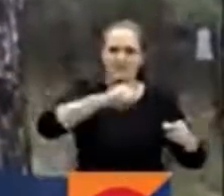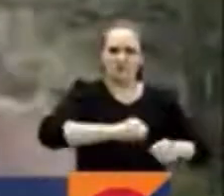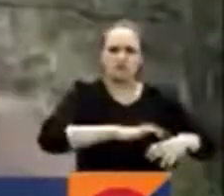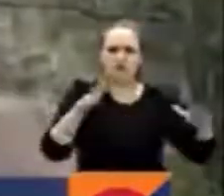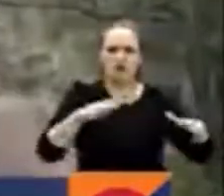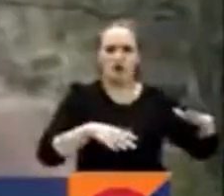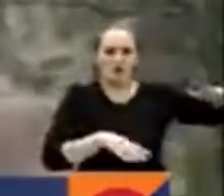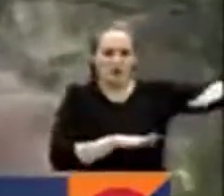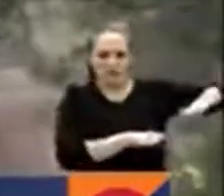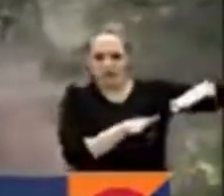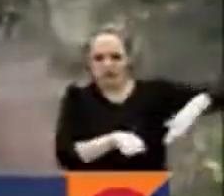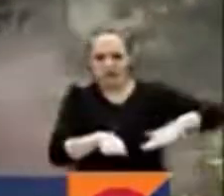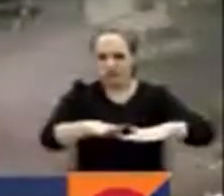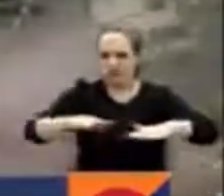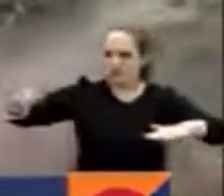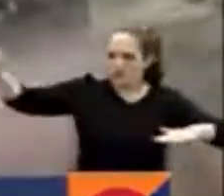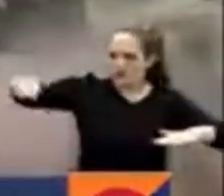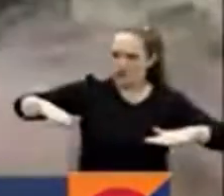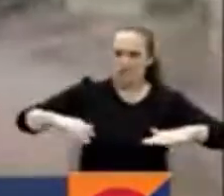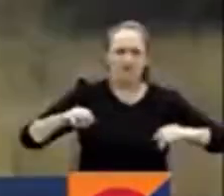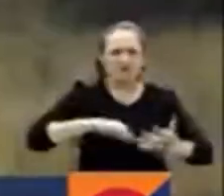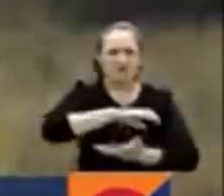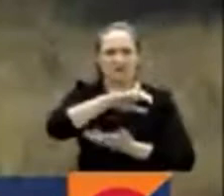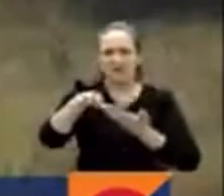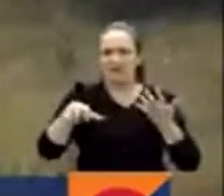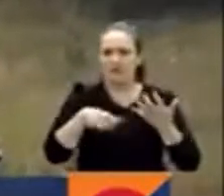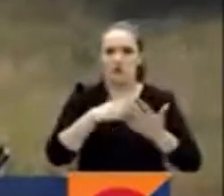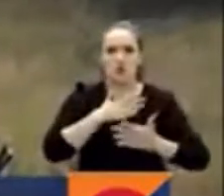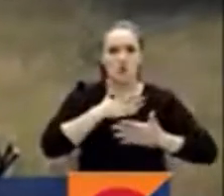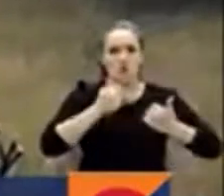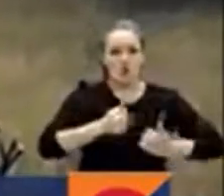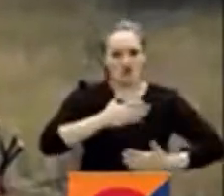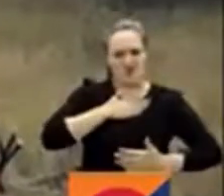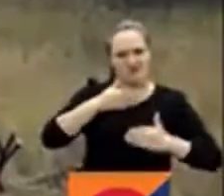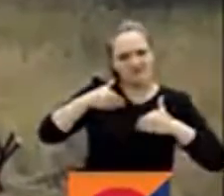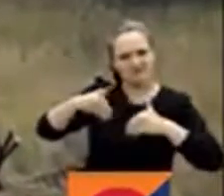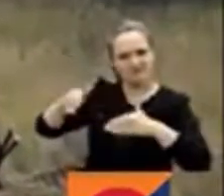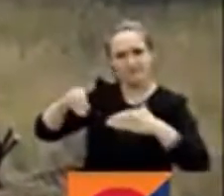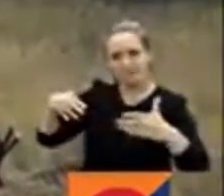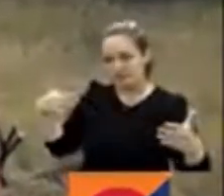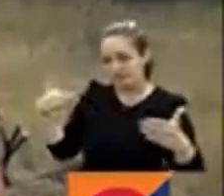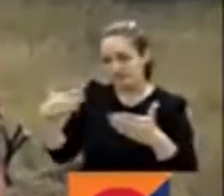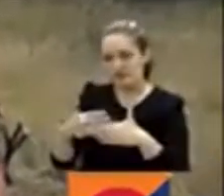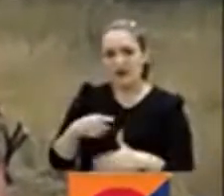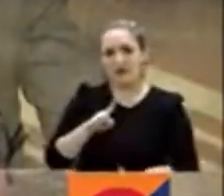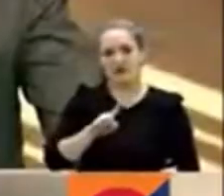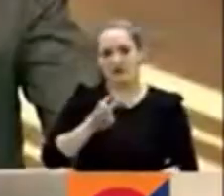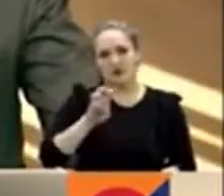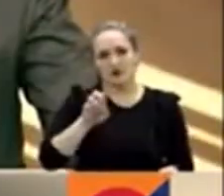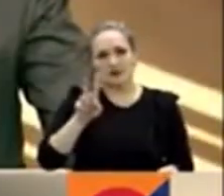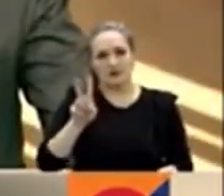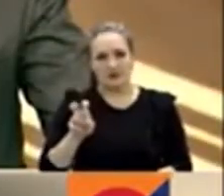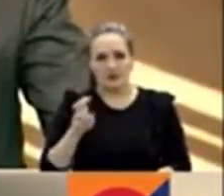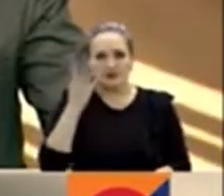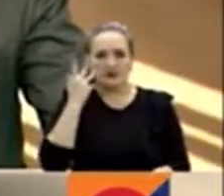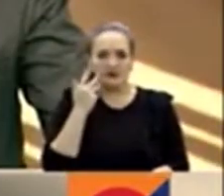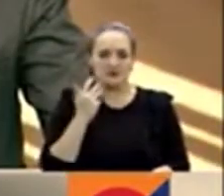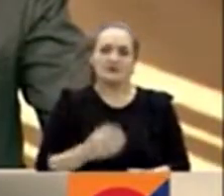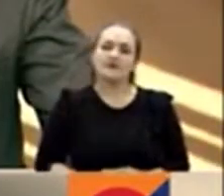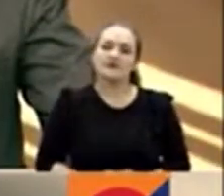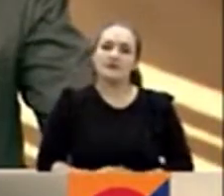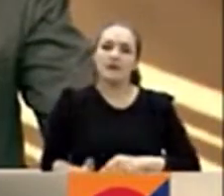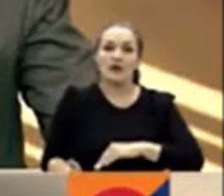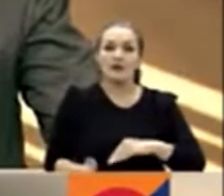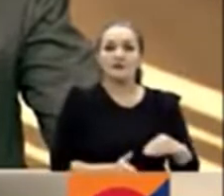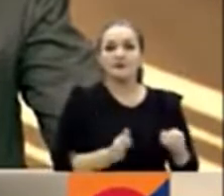tropas rusas son el objetivo de los dueños de casa, a 187 días de su obligado pie de guerra. Un juez peruano